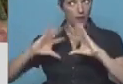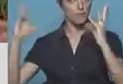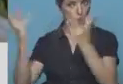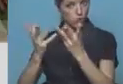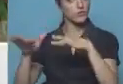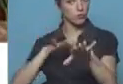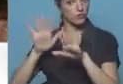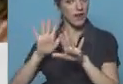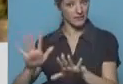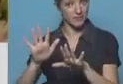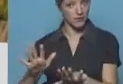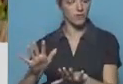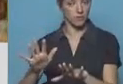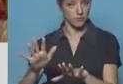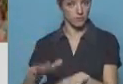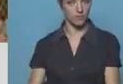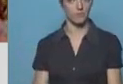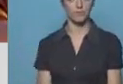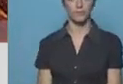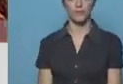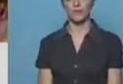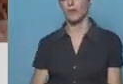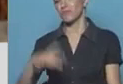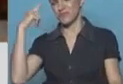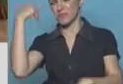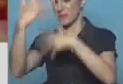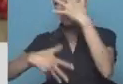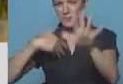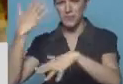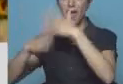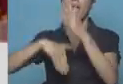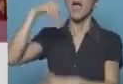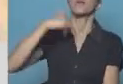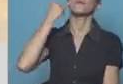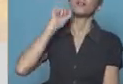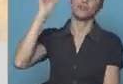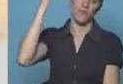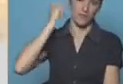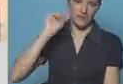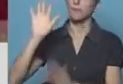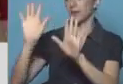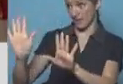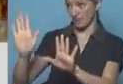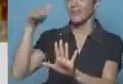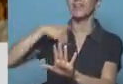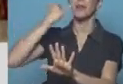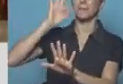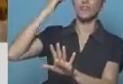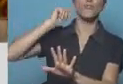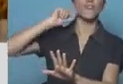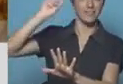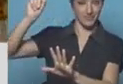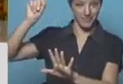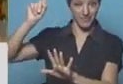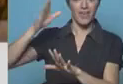mundial, de gran participación, de gran ebullición, el Mayo francés. Y mirá, del Mayo francés,